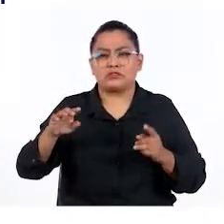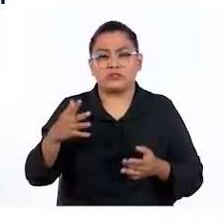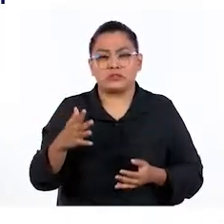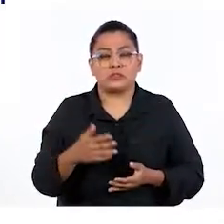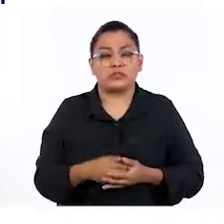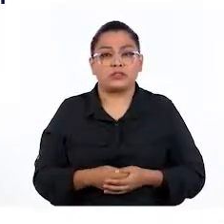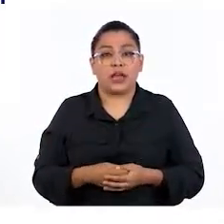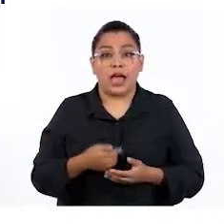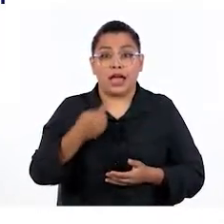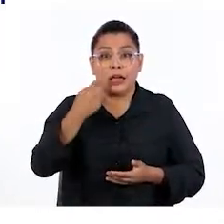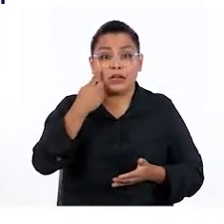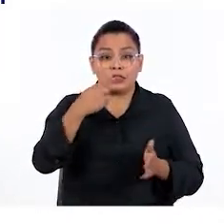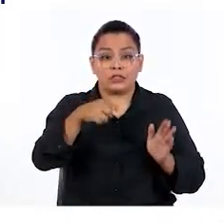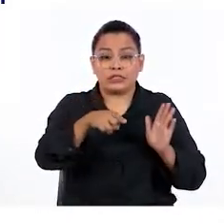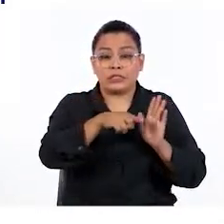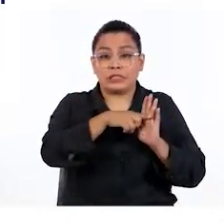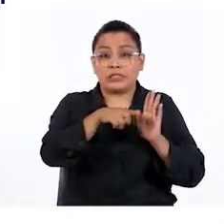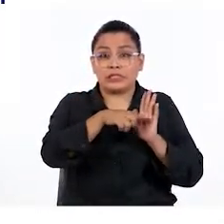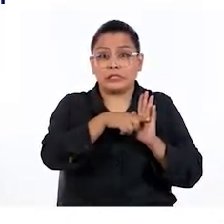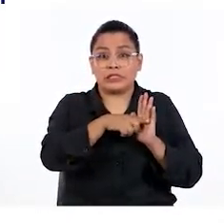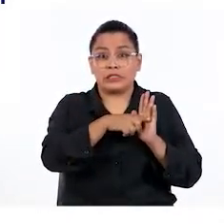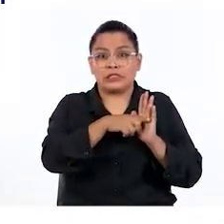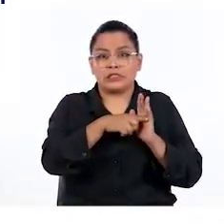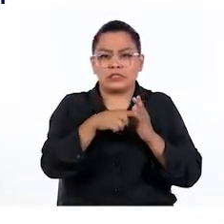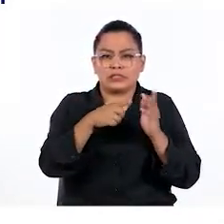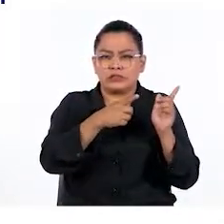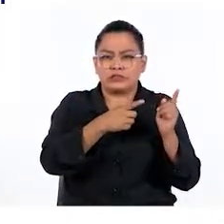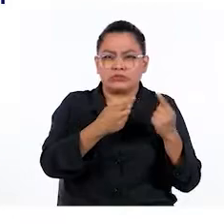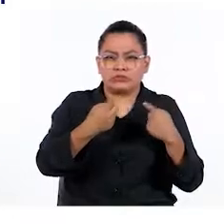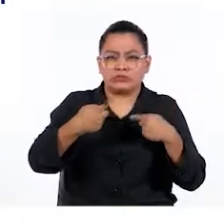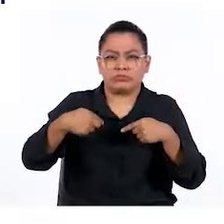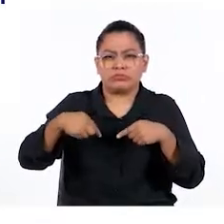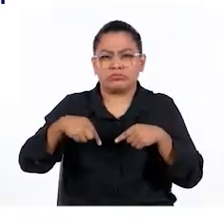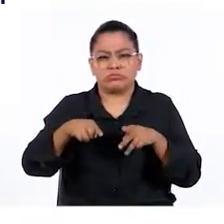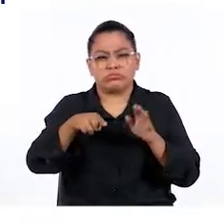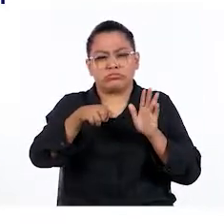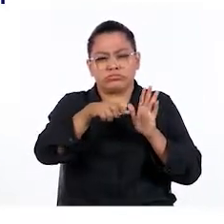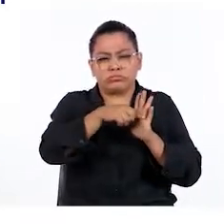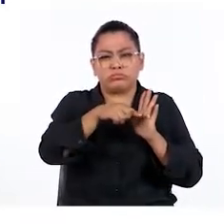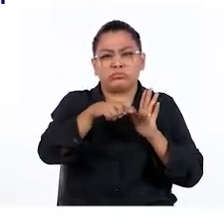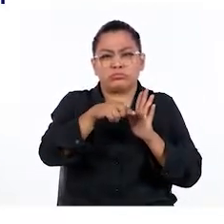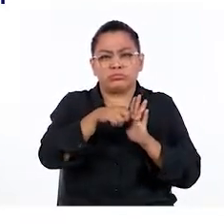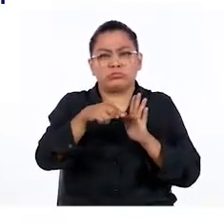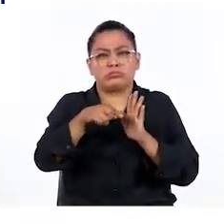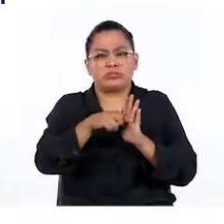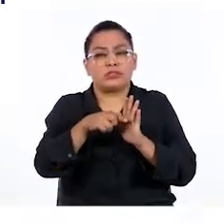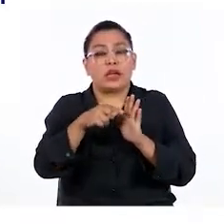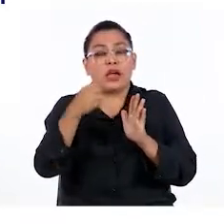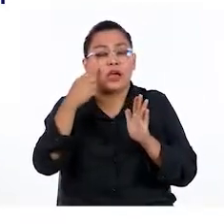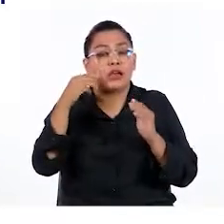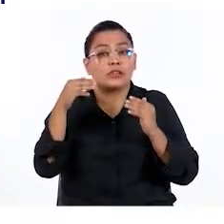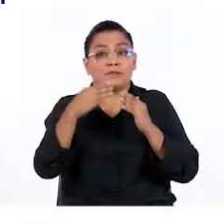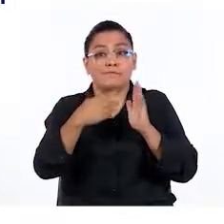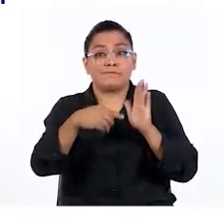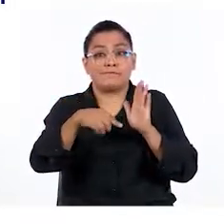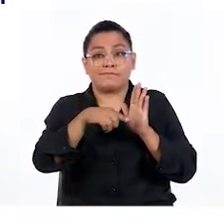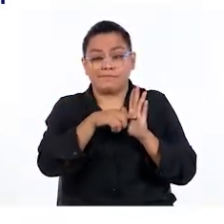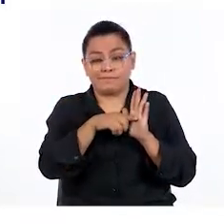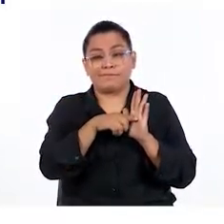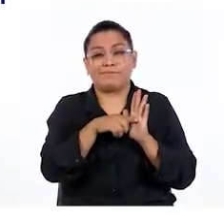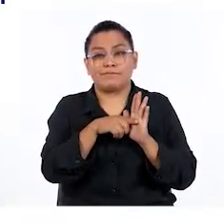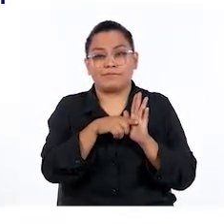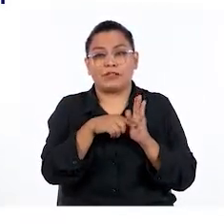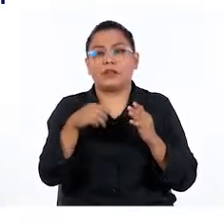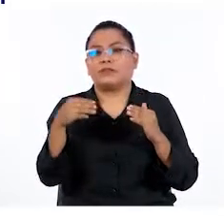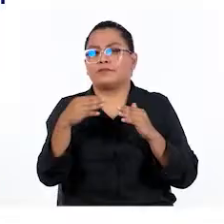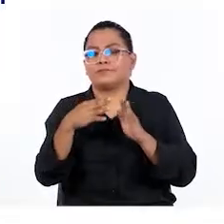tenemos algunas cargas negativas subsecuentes. Acá hay unas cargas negativas, acá también hay cargas negativas